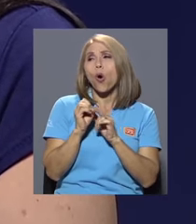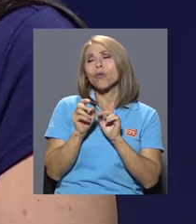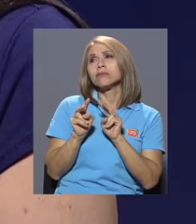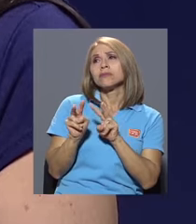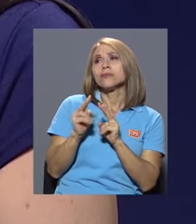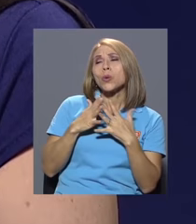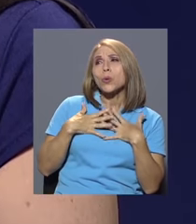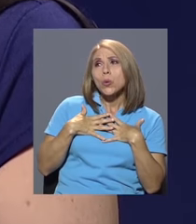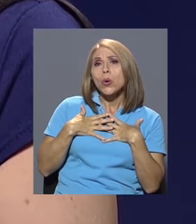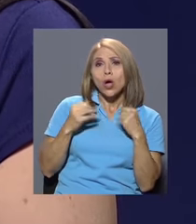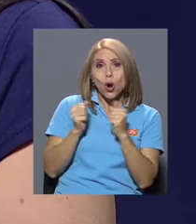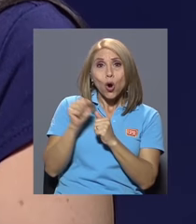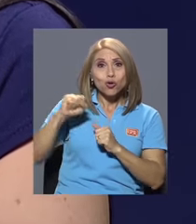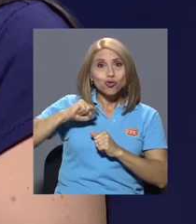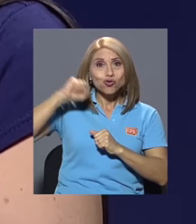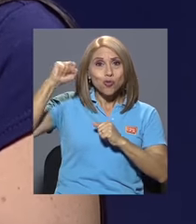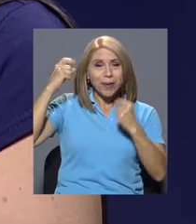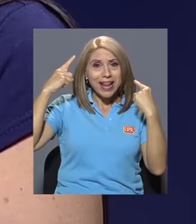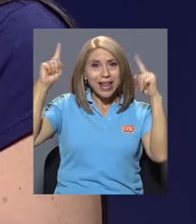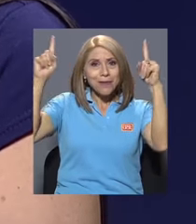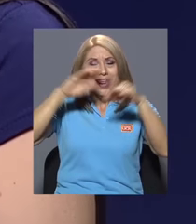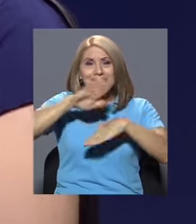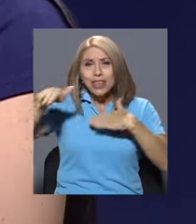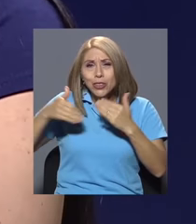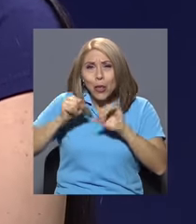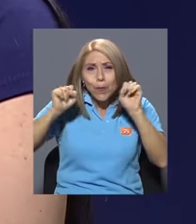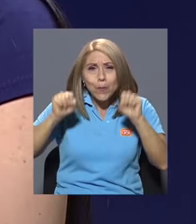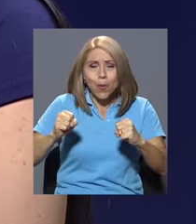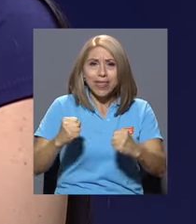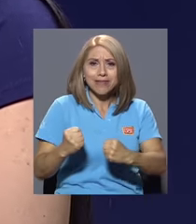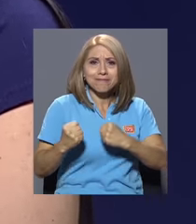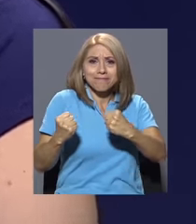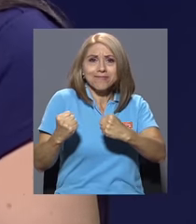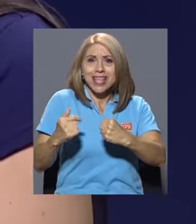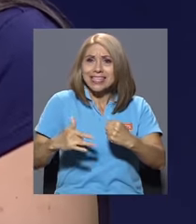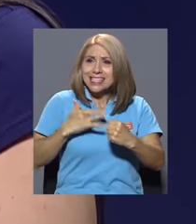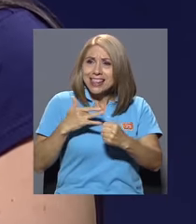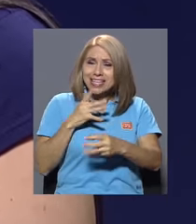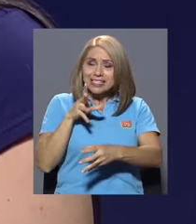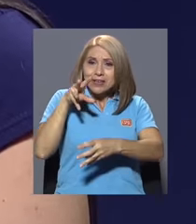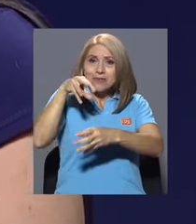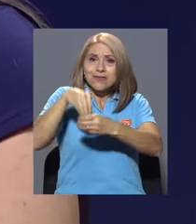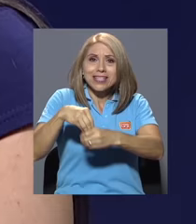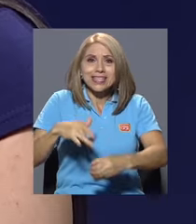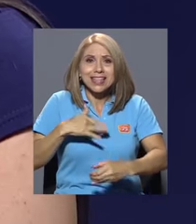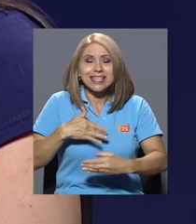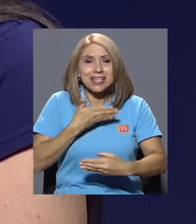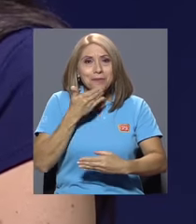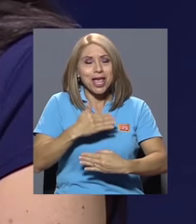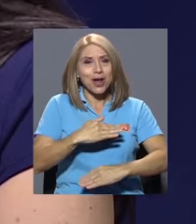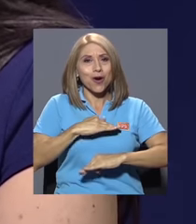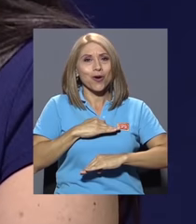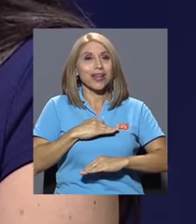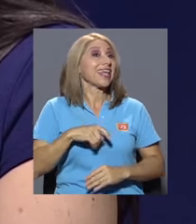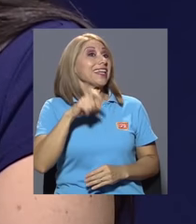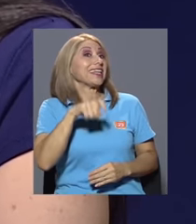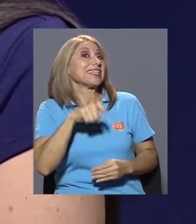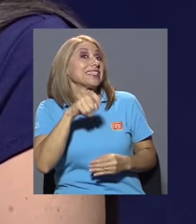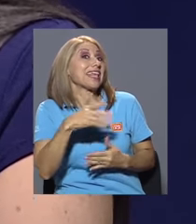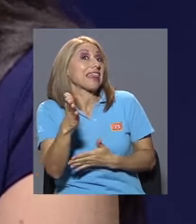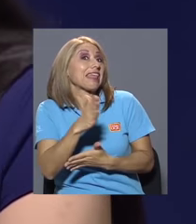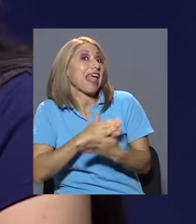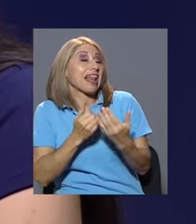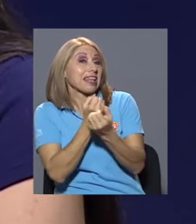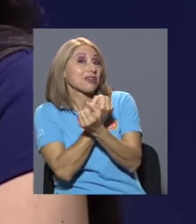podía, y sentirse inmerso en esa realidad y sentirse mejor. Y una necesidad tal vez de que nos rescate a alguien